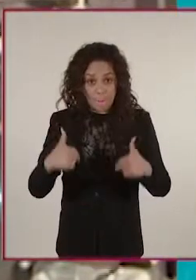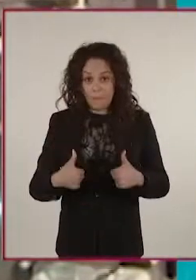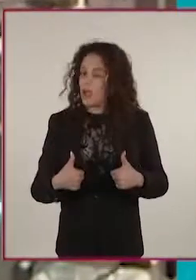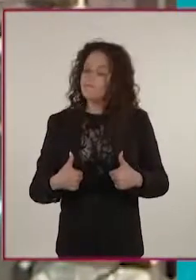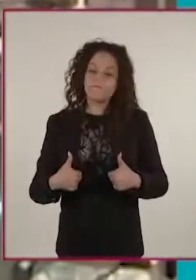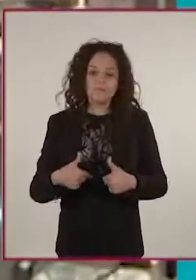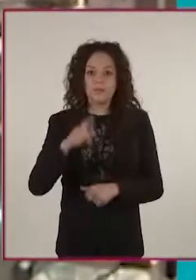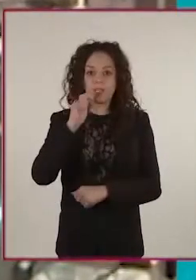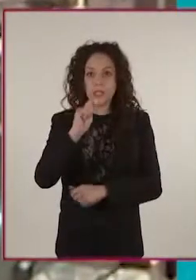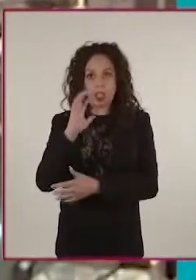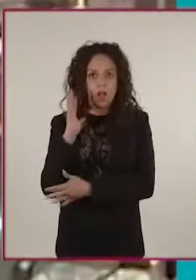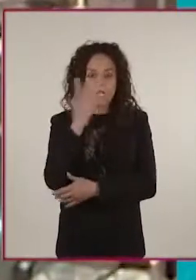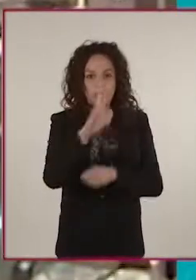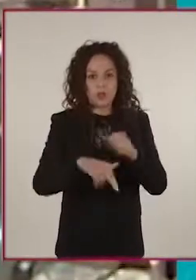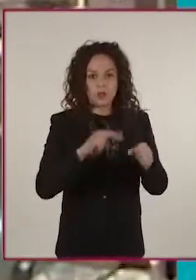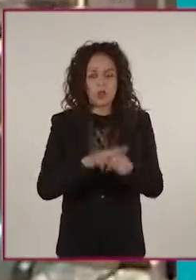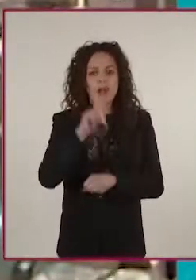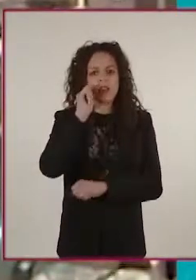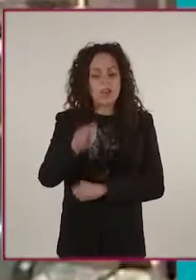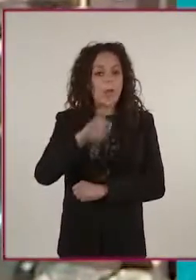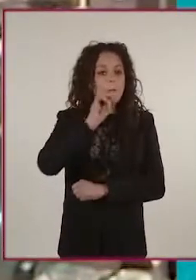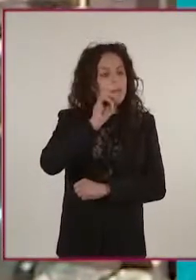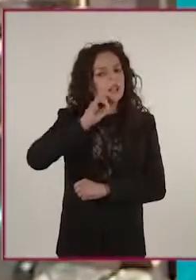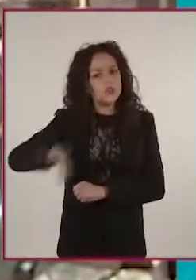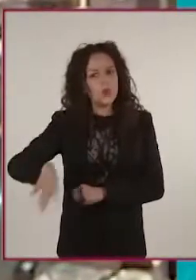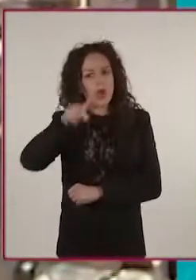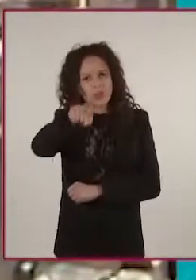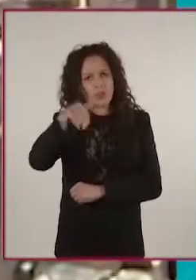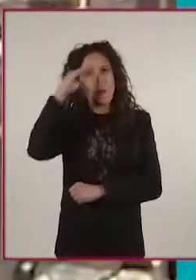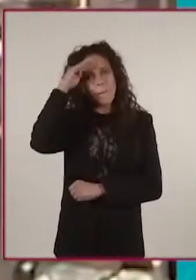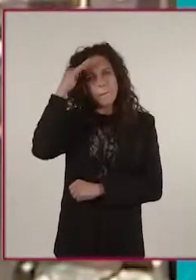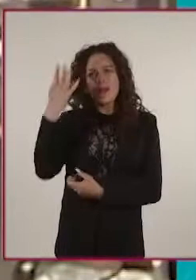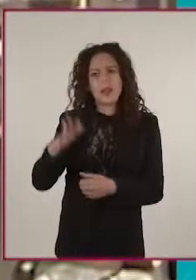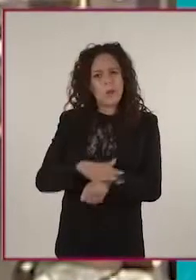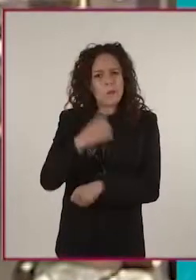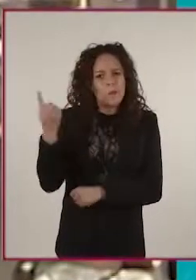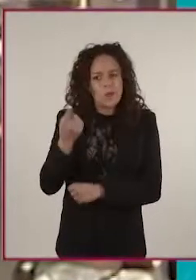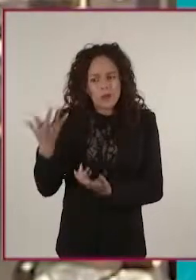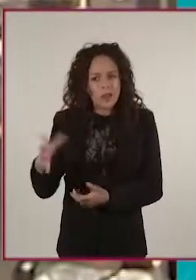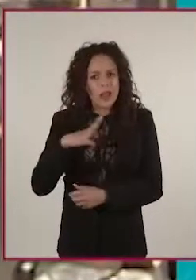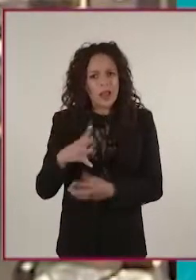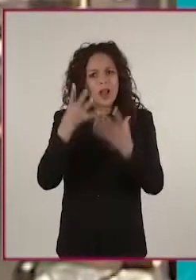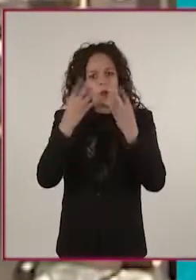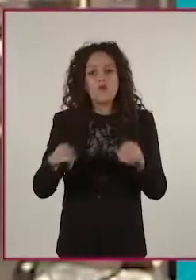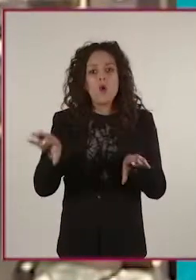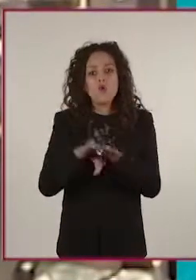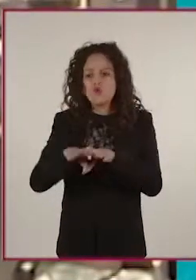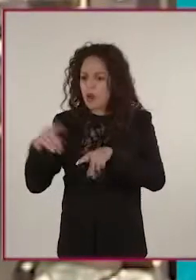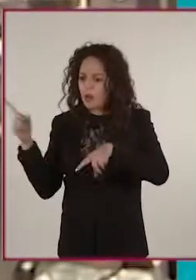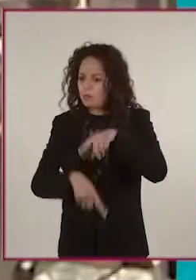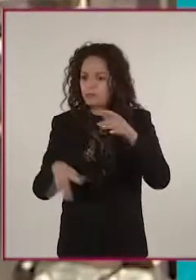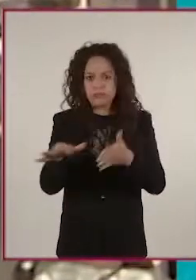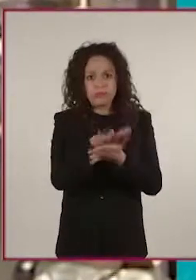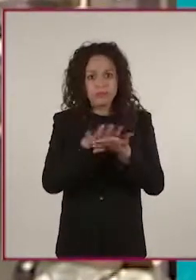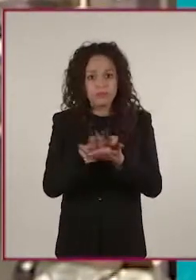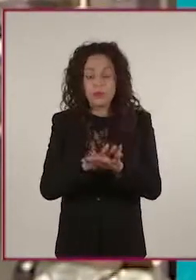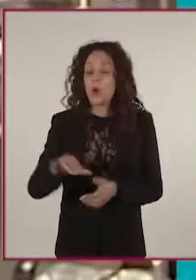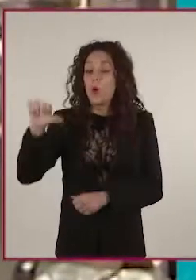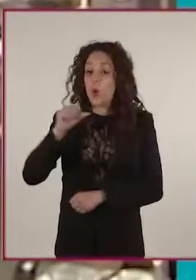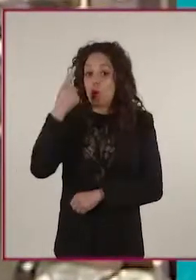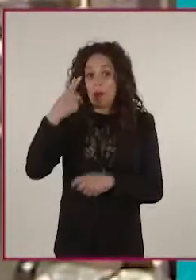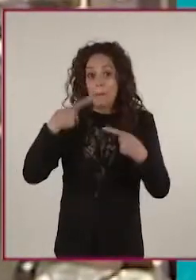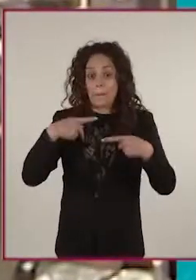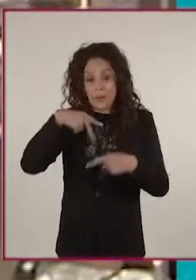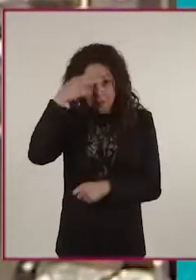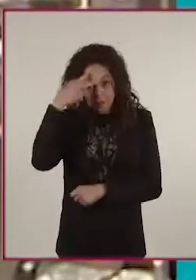la basura. ¿Te has preguntado por qué hay tanta basura y cómo hacer para deshacernos de ella? Bueno, pues hoy un investigador mexicano nos va a dar una